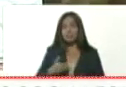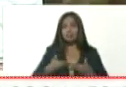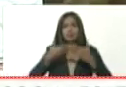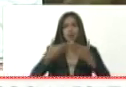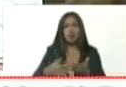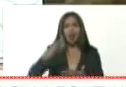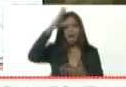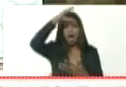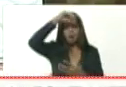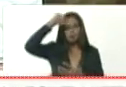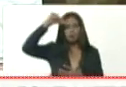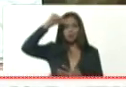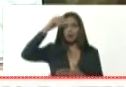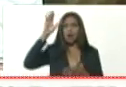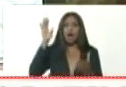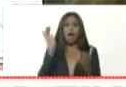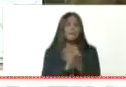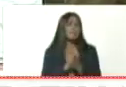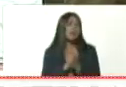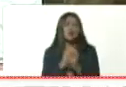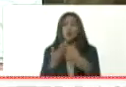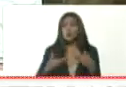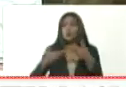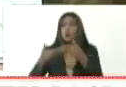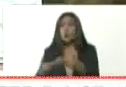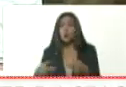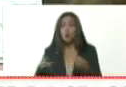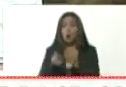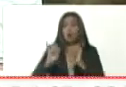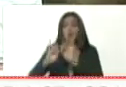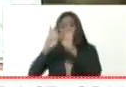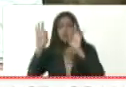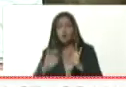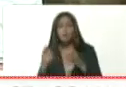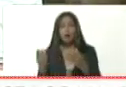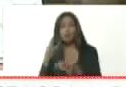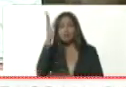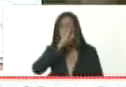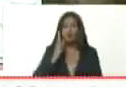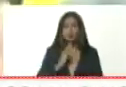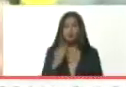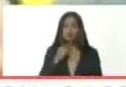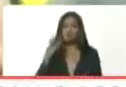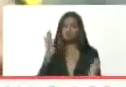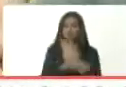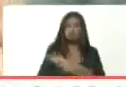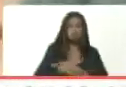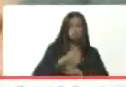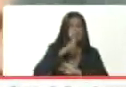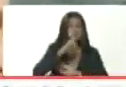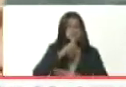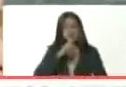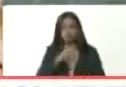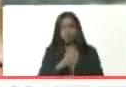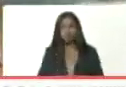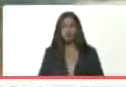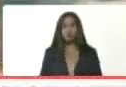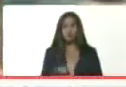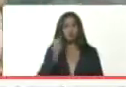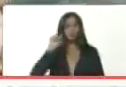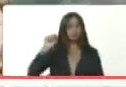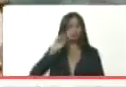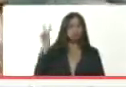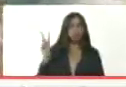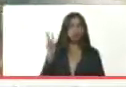amazonía a sus amigotes a la oligarquía terrateniente brasilera que la está destruyendo repudio a